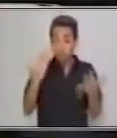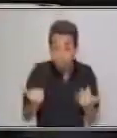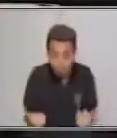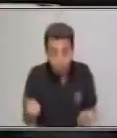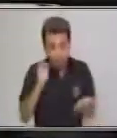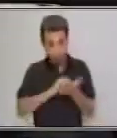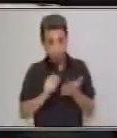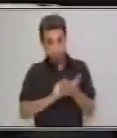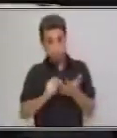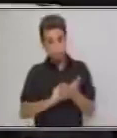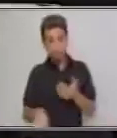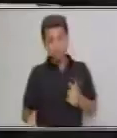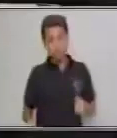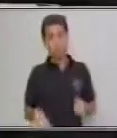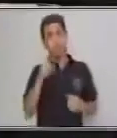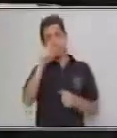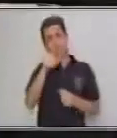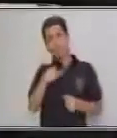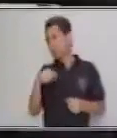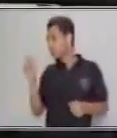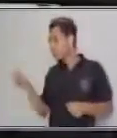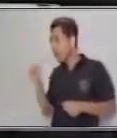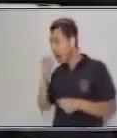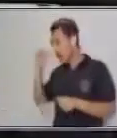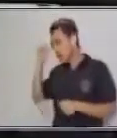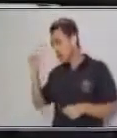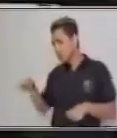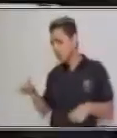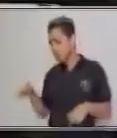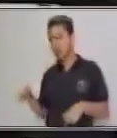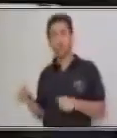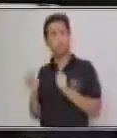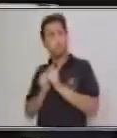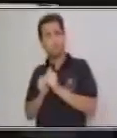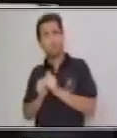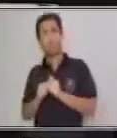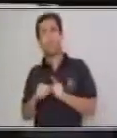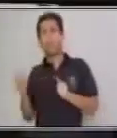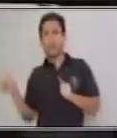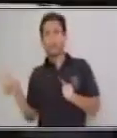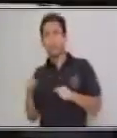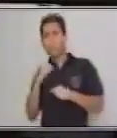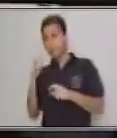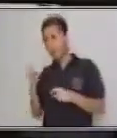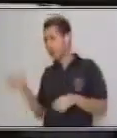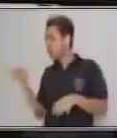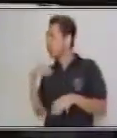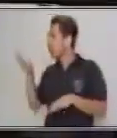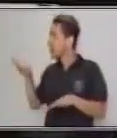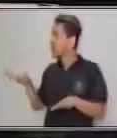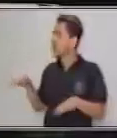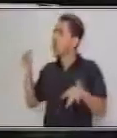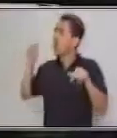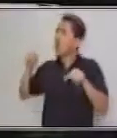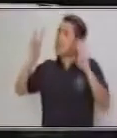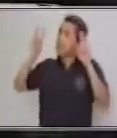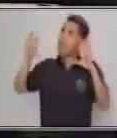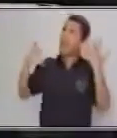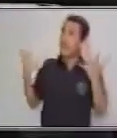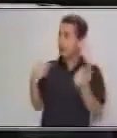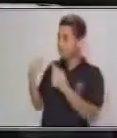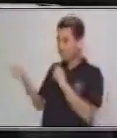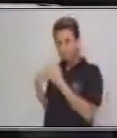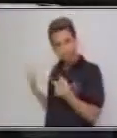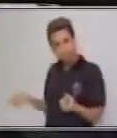comparte con el adulto a tu cargo. ¿Cuál fue el tema? O más, pregúntale, ¿qué cosas te gustaría conocer de